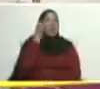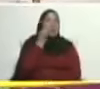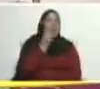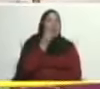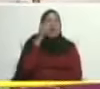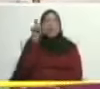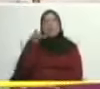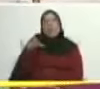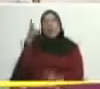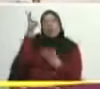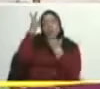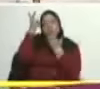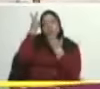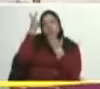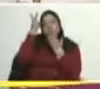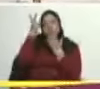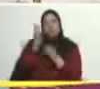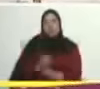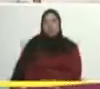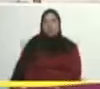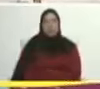Katari,